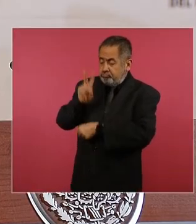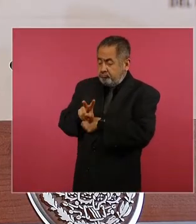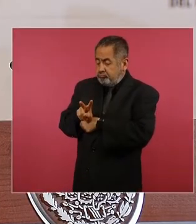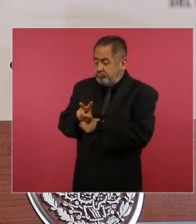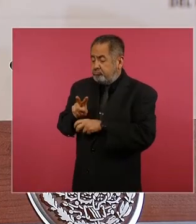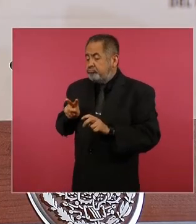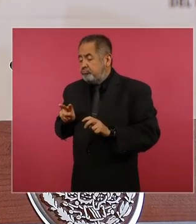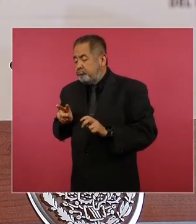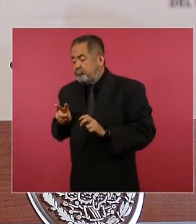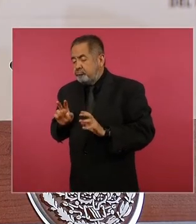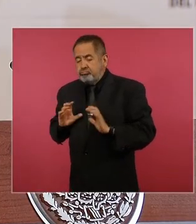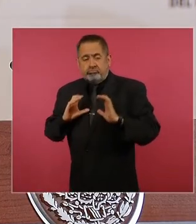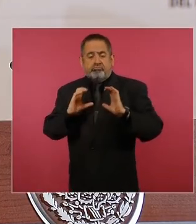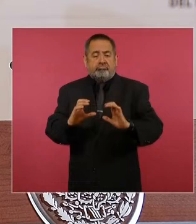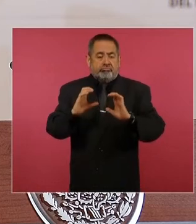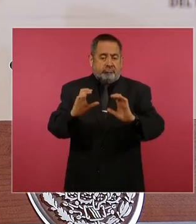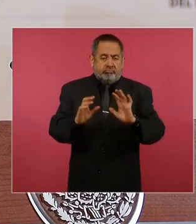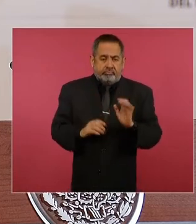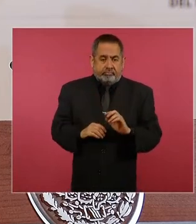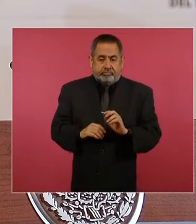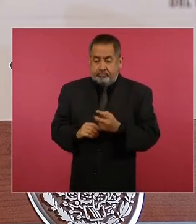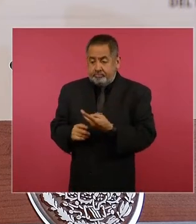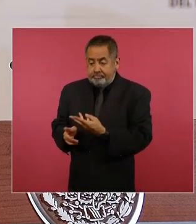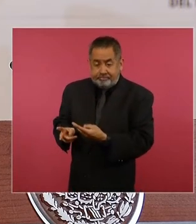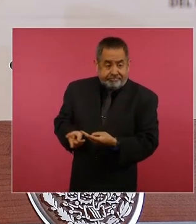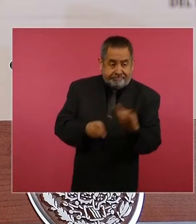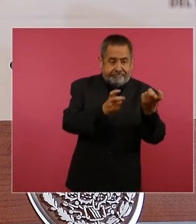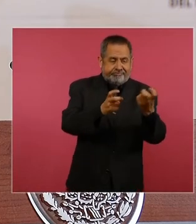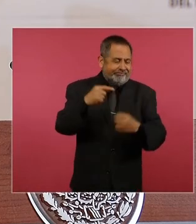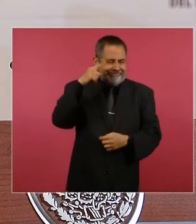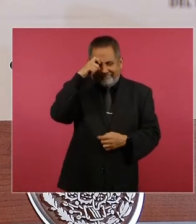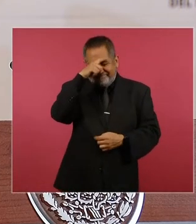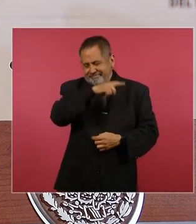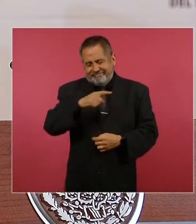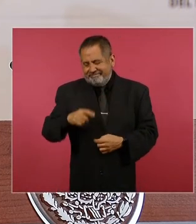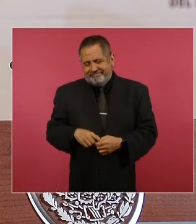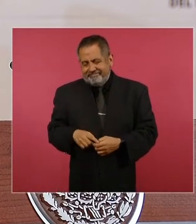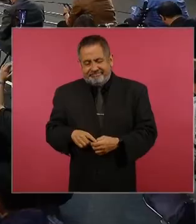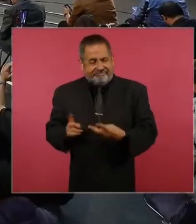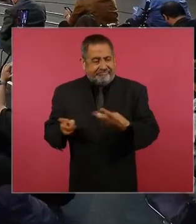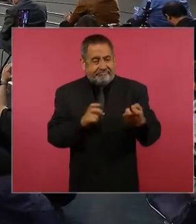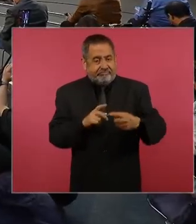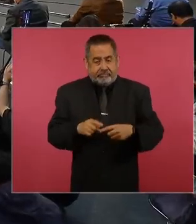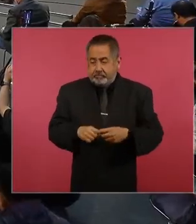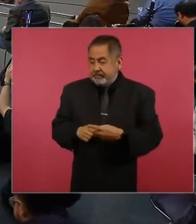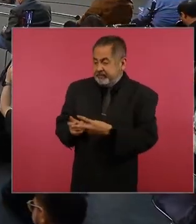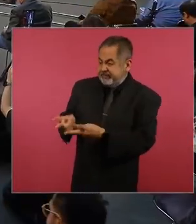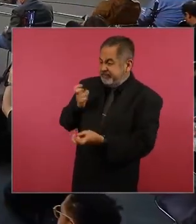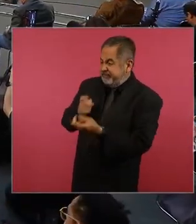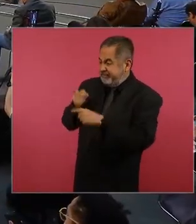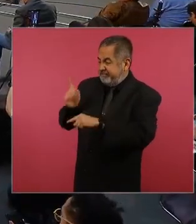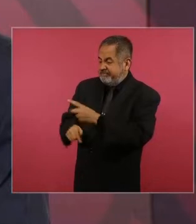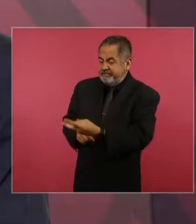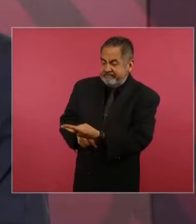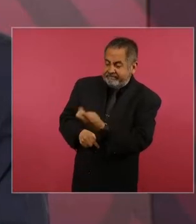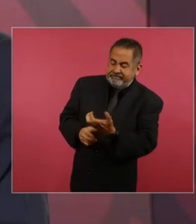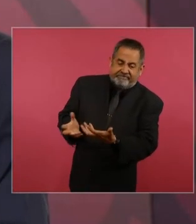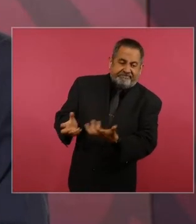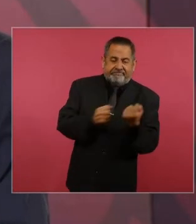pueblo. Y está muy difícil que nos roben. Está muy